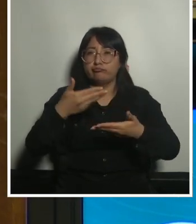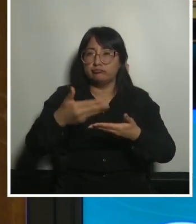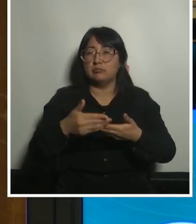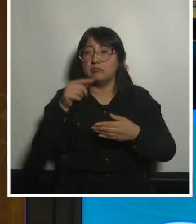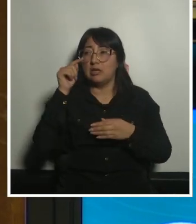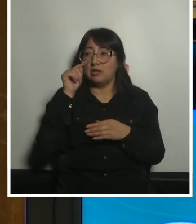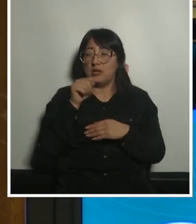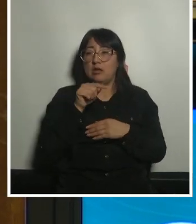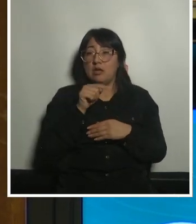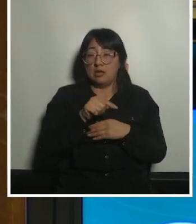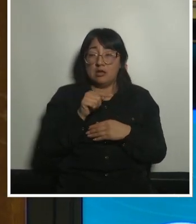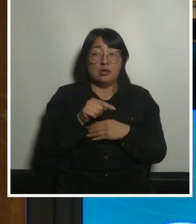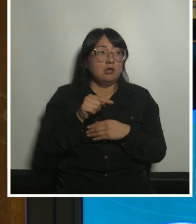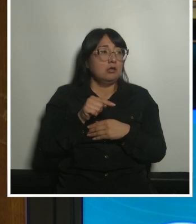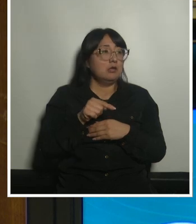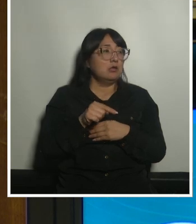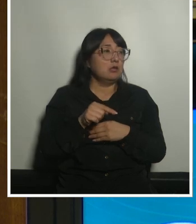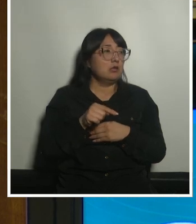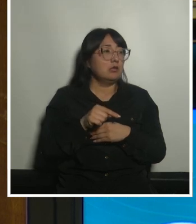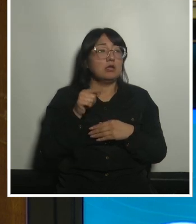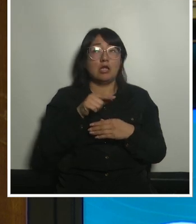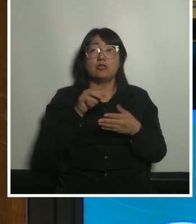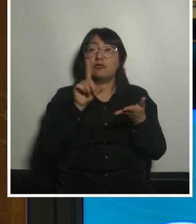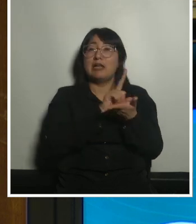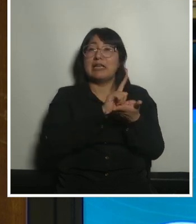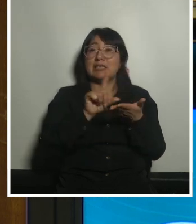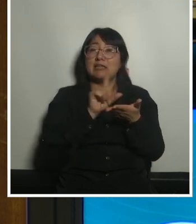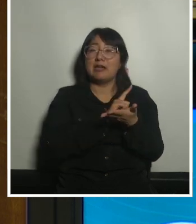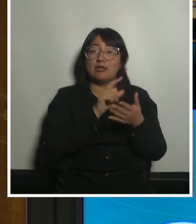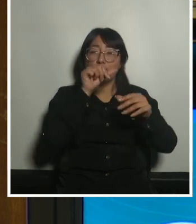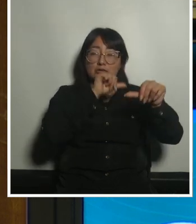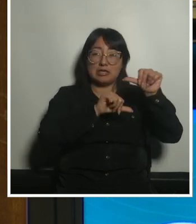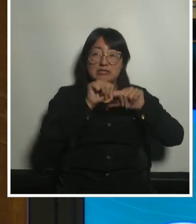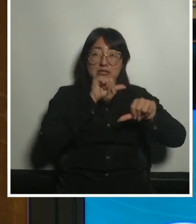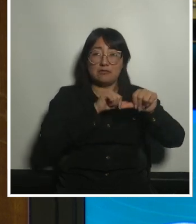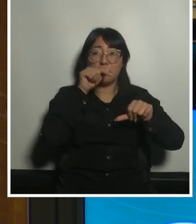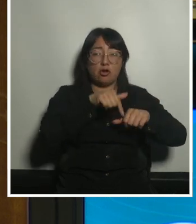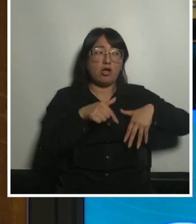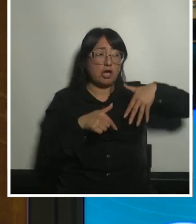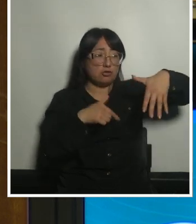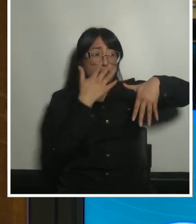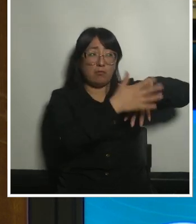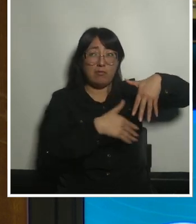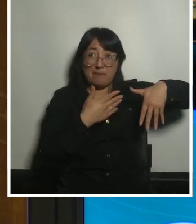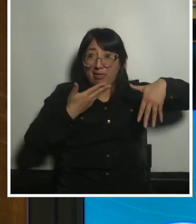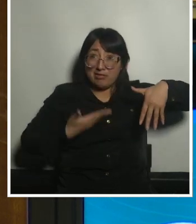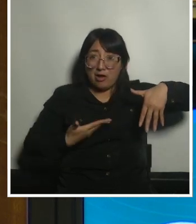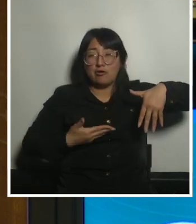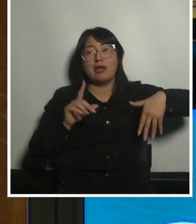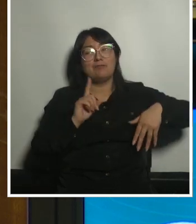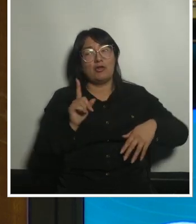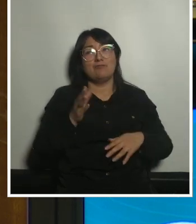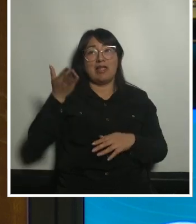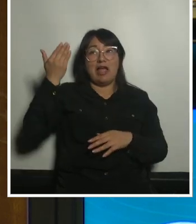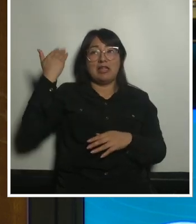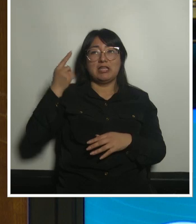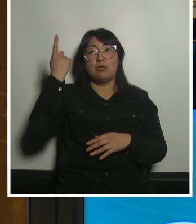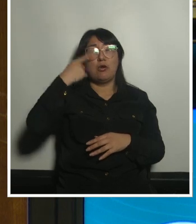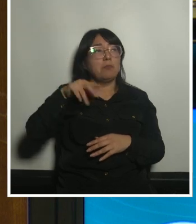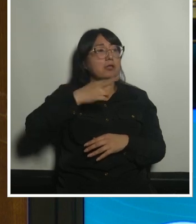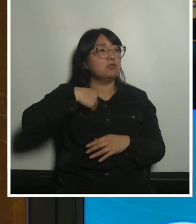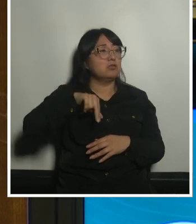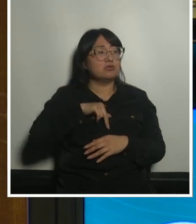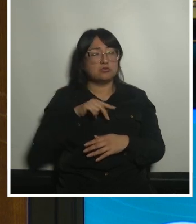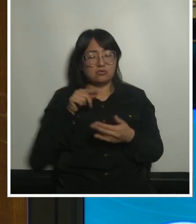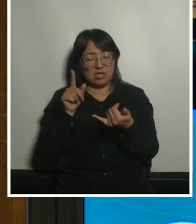son parte de la literatura científica que hemos relevado. Estos mapas no son recientes, pero nuestra costa, si nosotros, no sé dónde